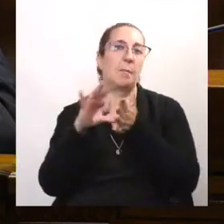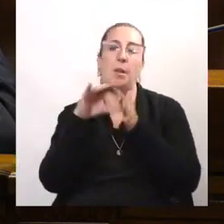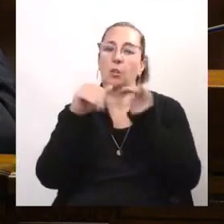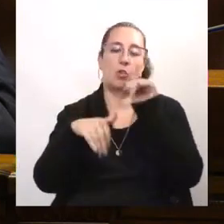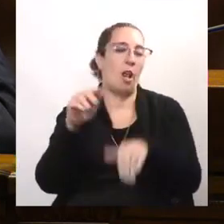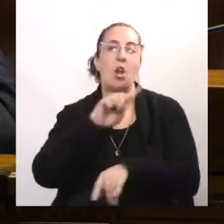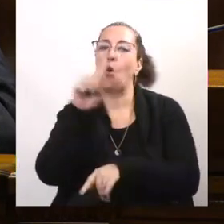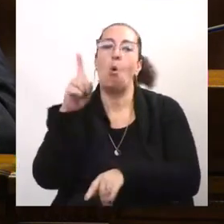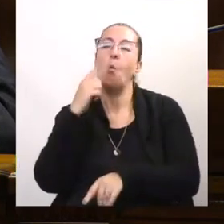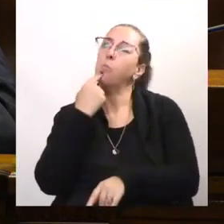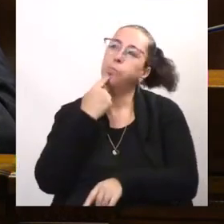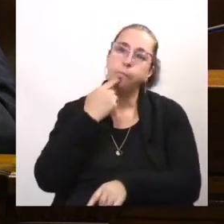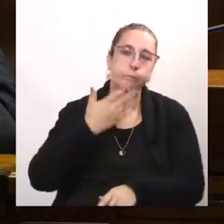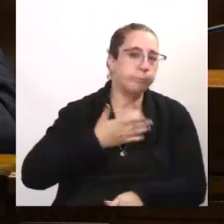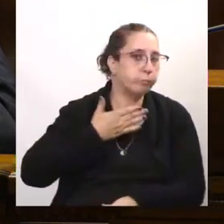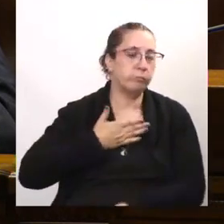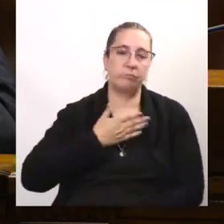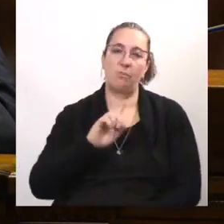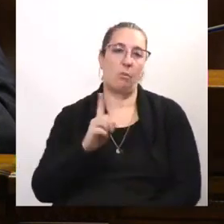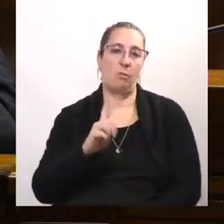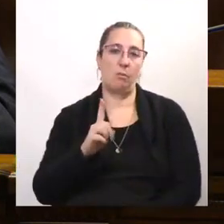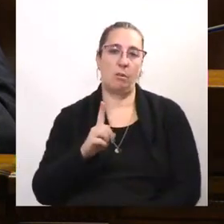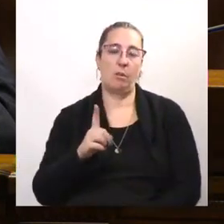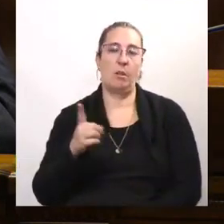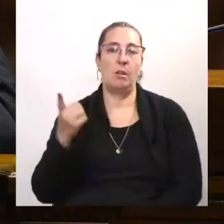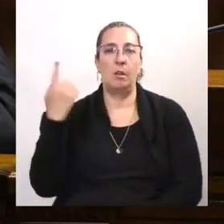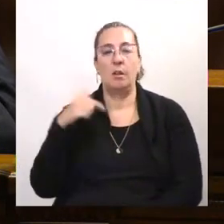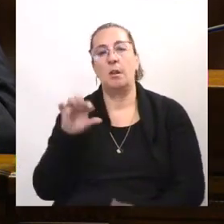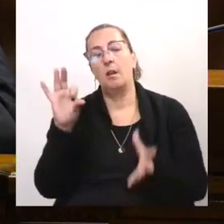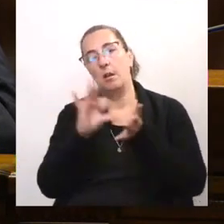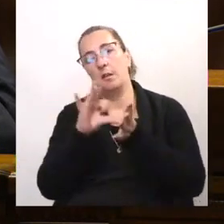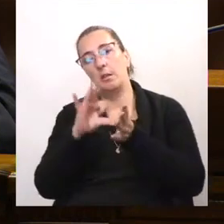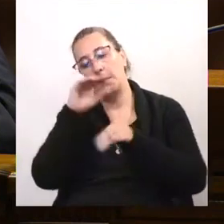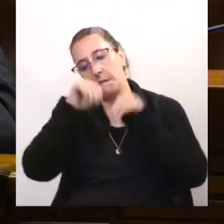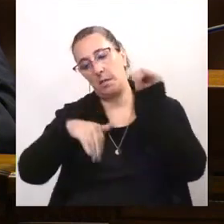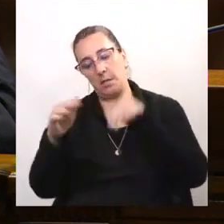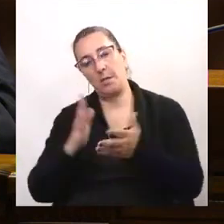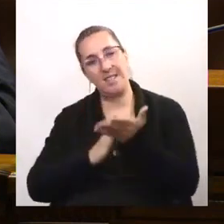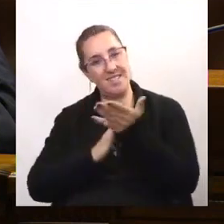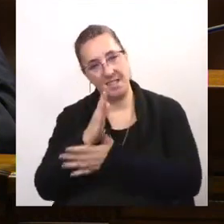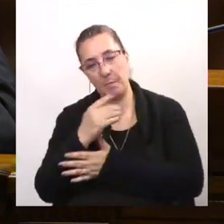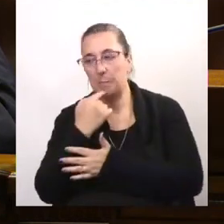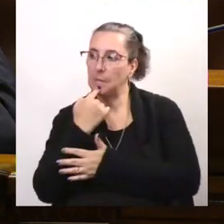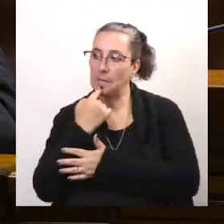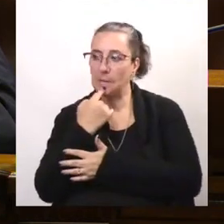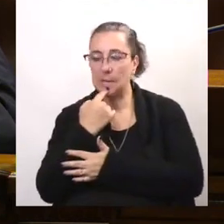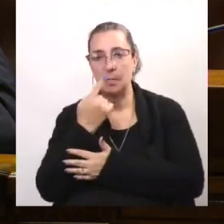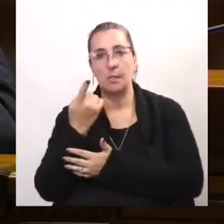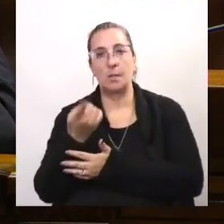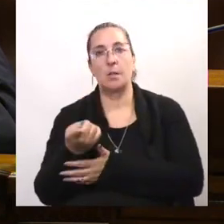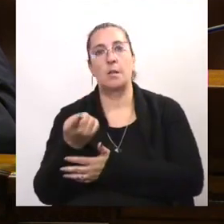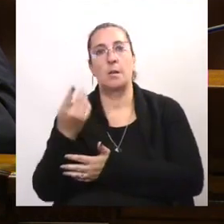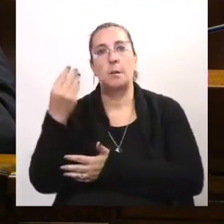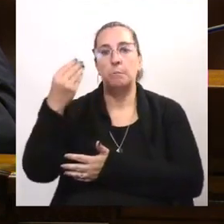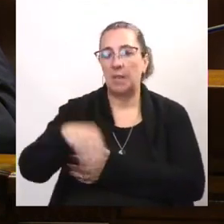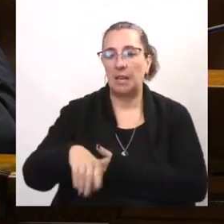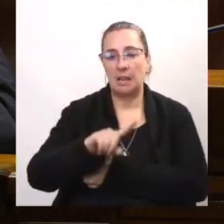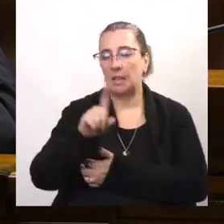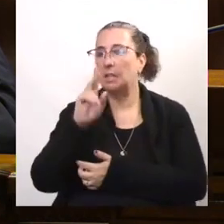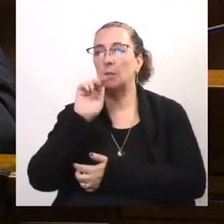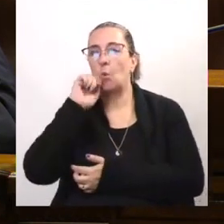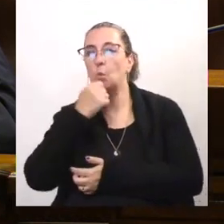estamos acostumbrados a que los sistemas electorales siempre son cuestionados cuando el que pierde no le gusta el resultado,